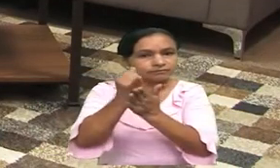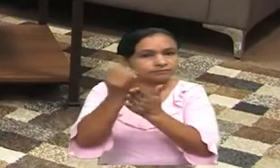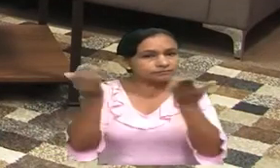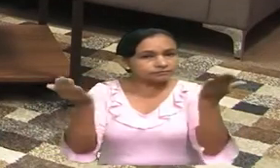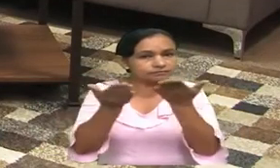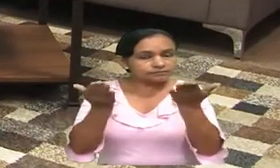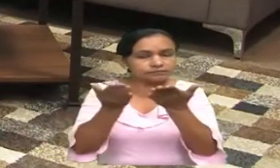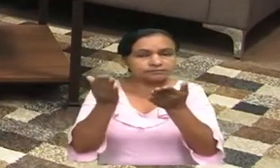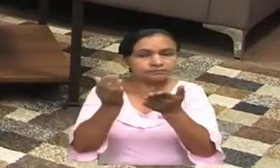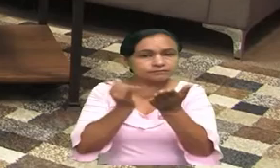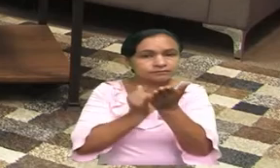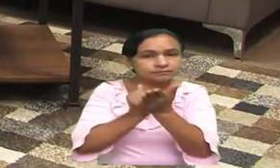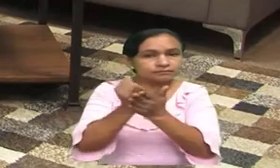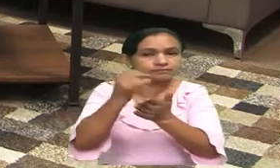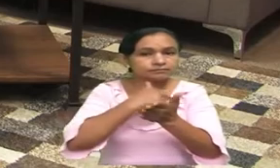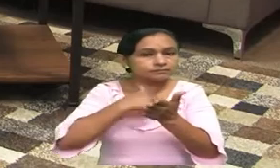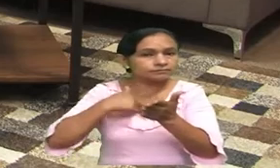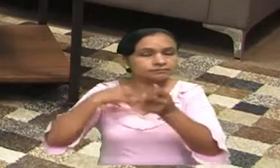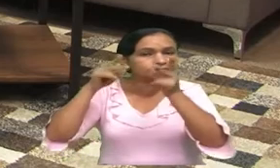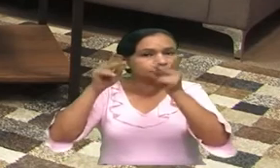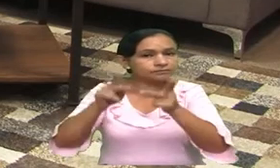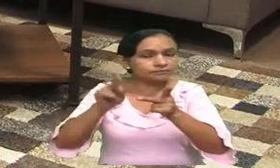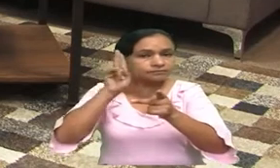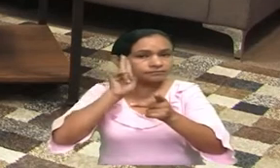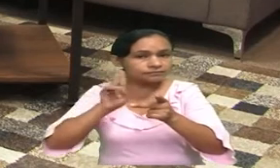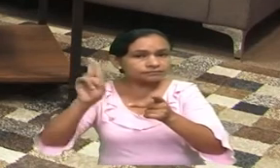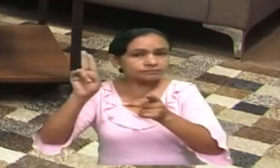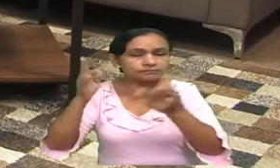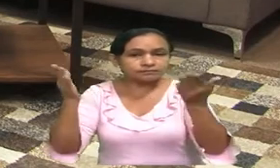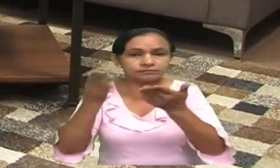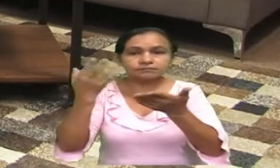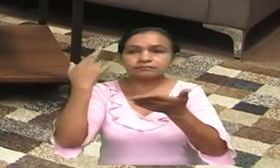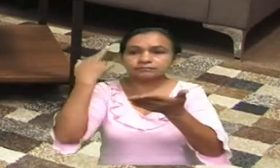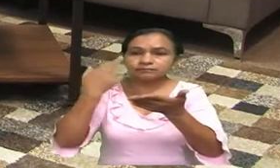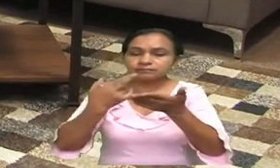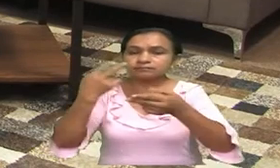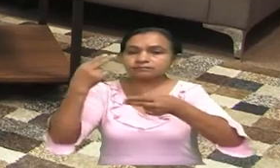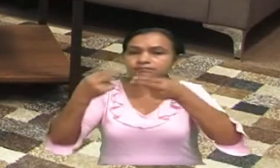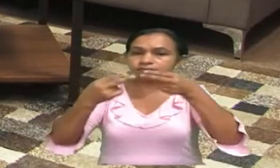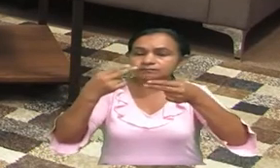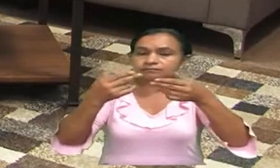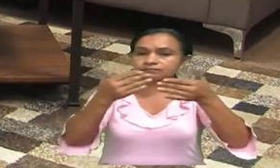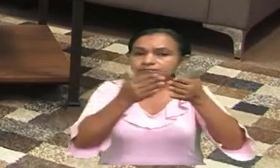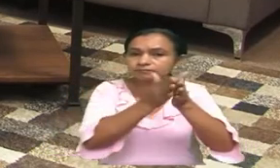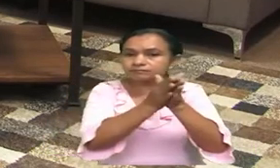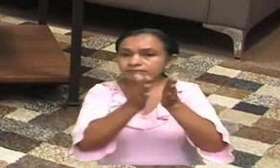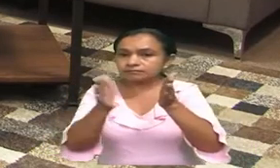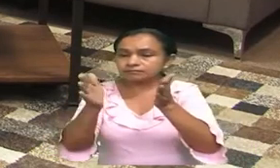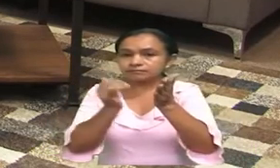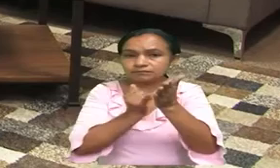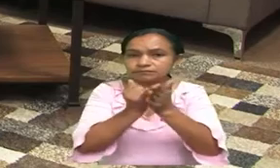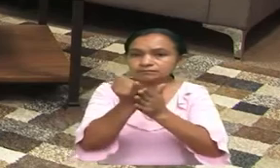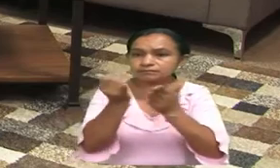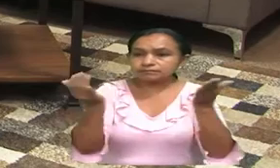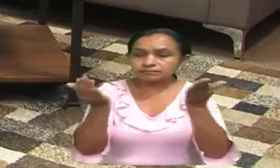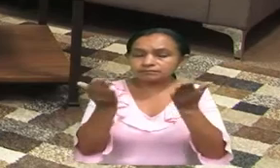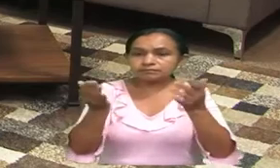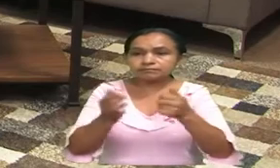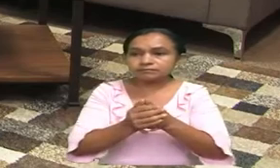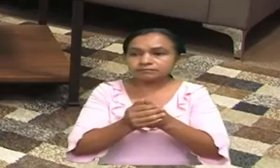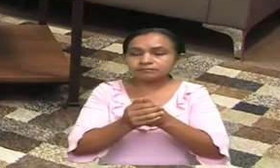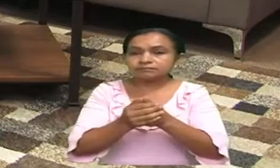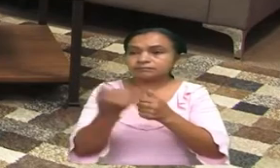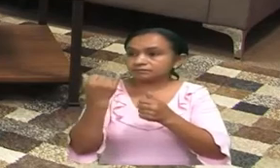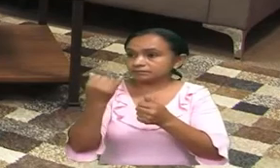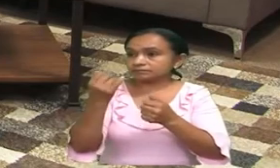de investigaciones, para que no queden como recuento académico en una revista científica, lo cual es bueno también, sí, sino